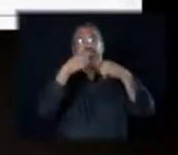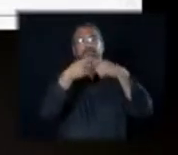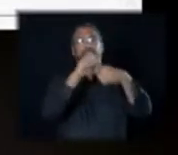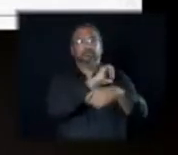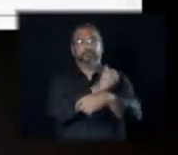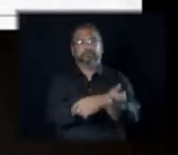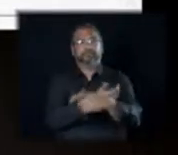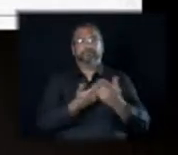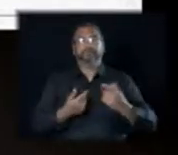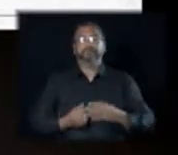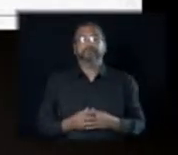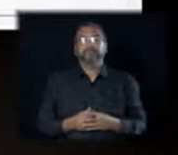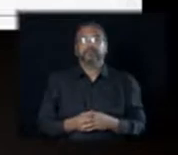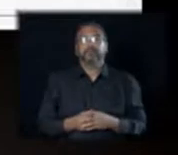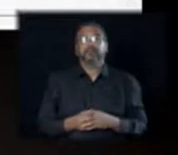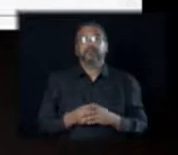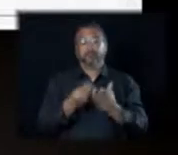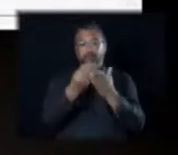que son de la...